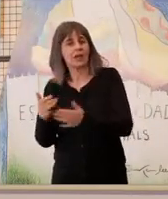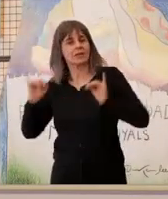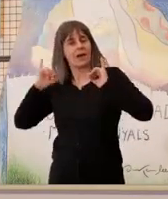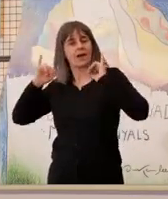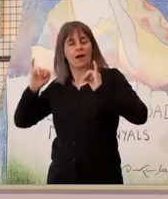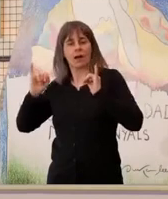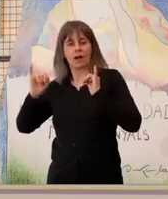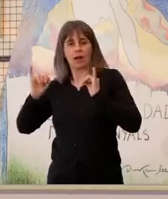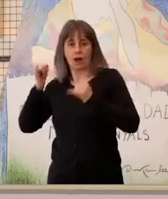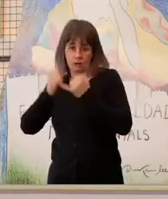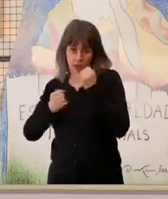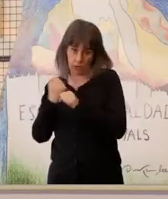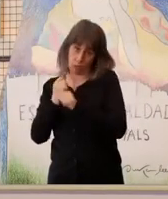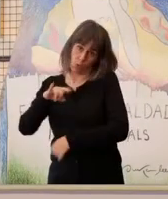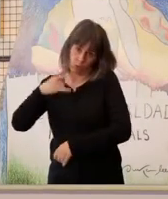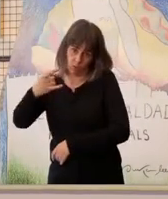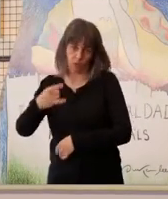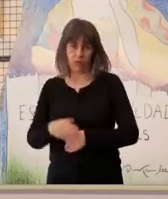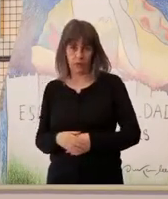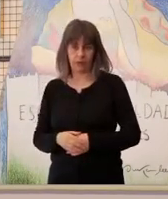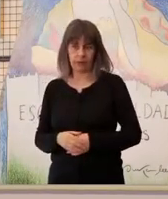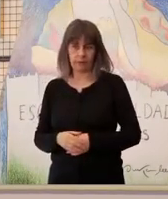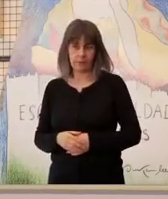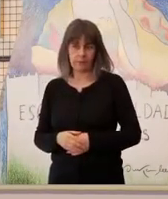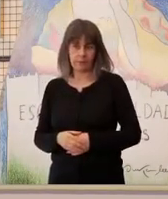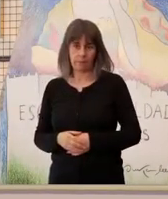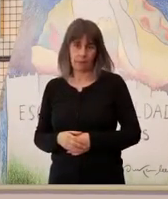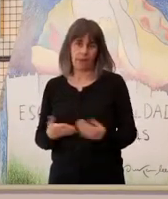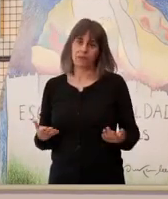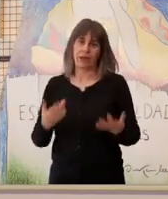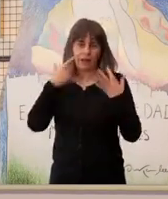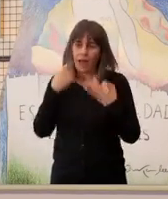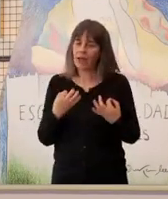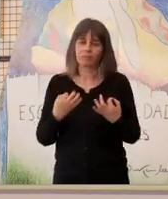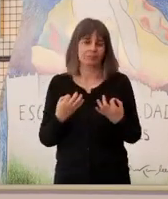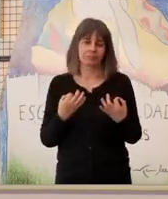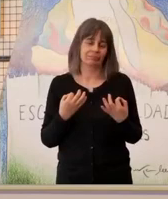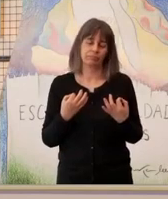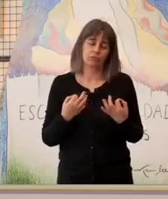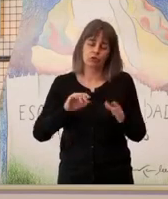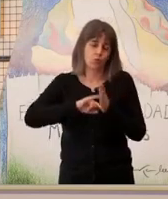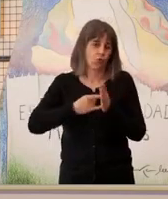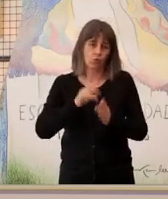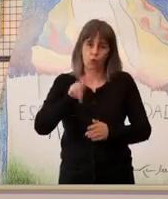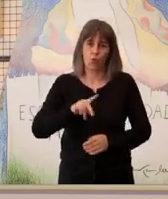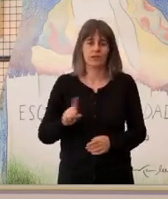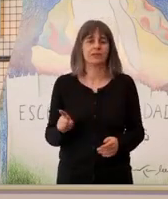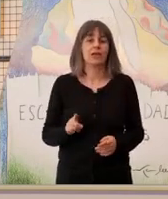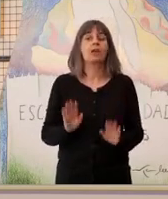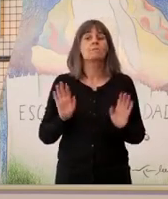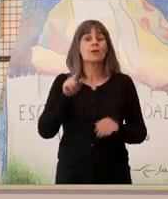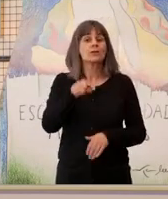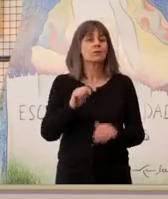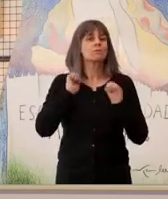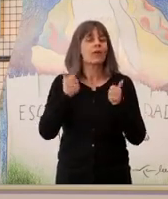es decir más trabajo más trabajo y no se resuelve la cotidianidad Pero esto que empezó como la posibilidad